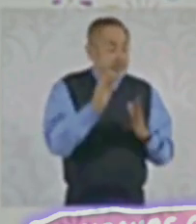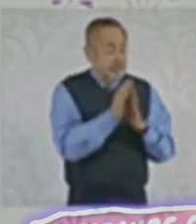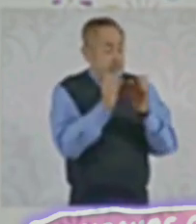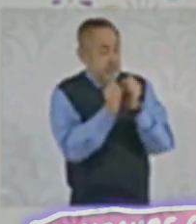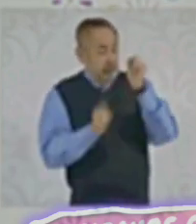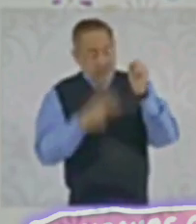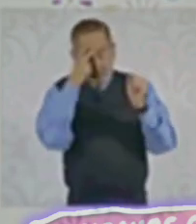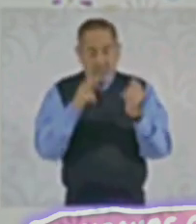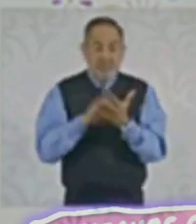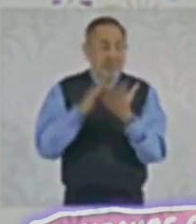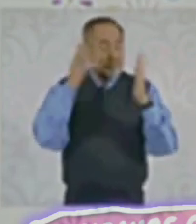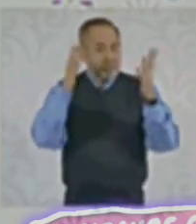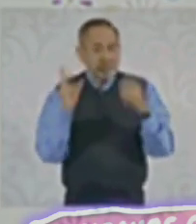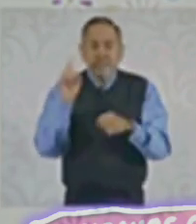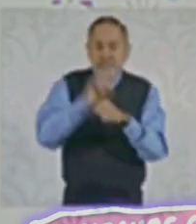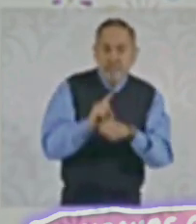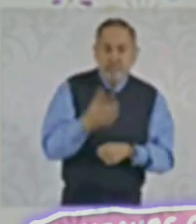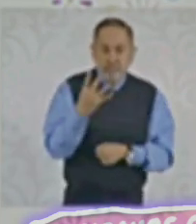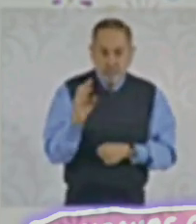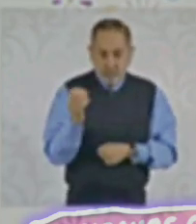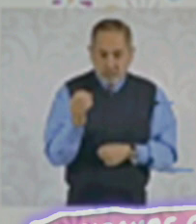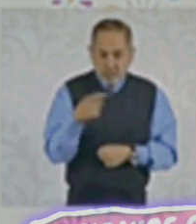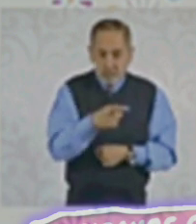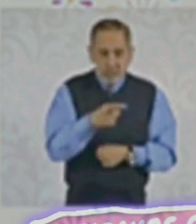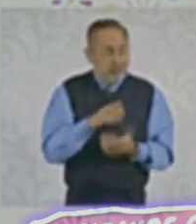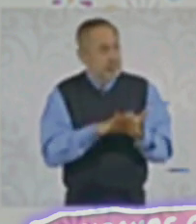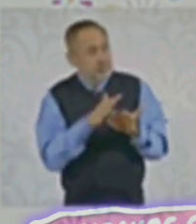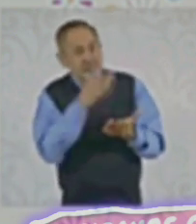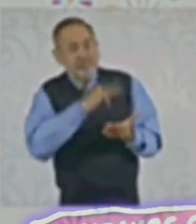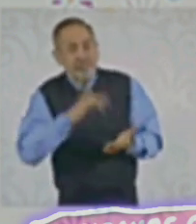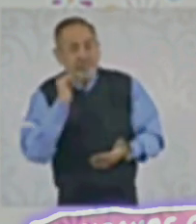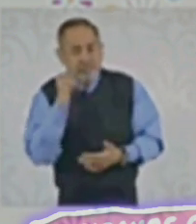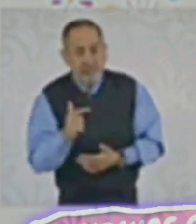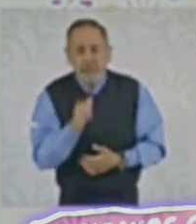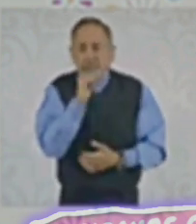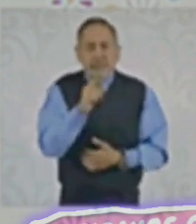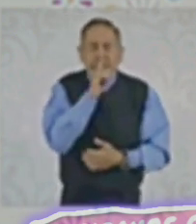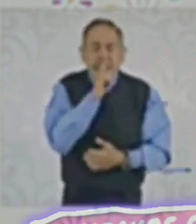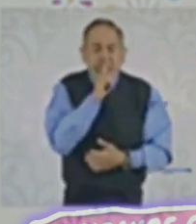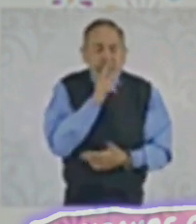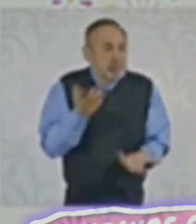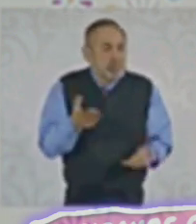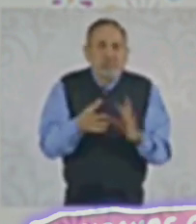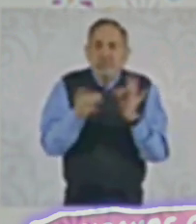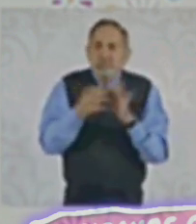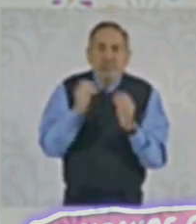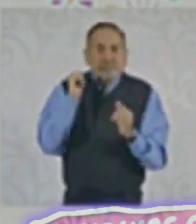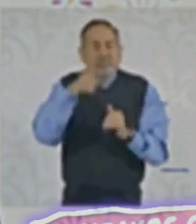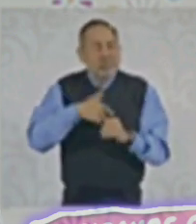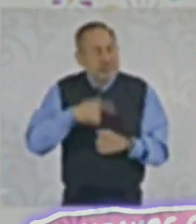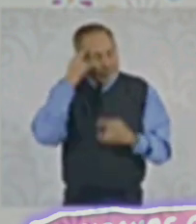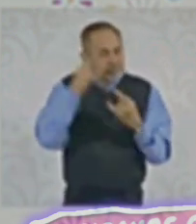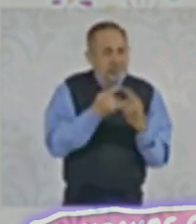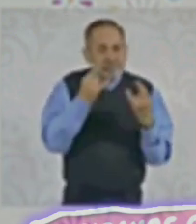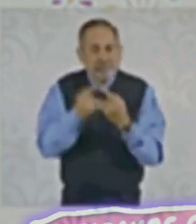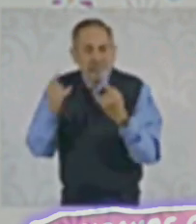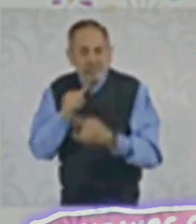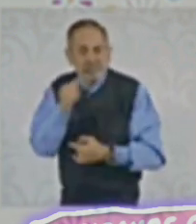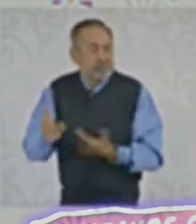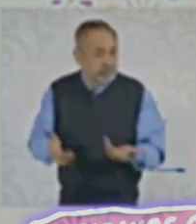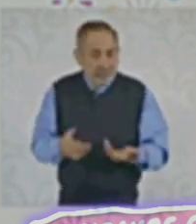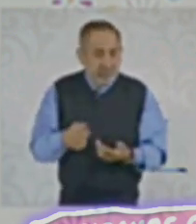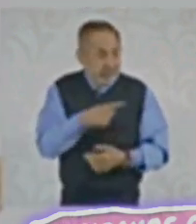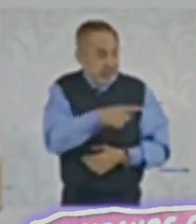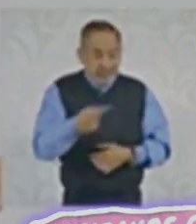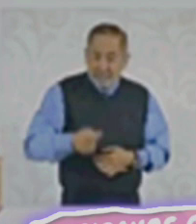República, que fue el 4 de octubre, y menos se había celebrado la primera llegada